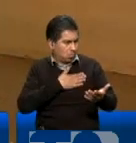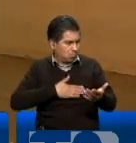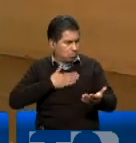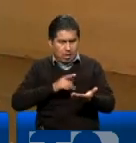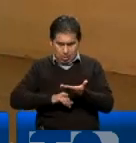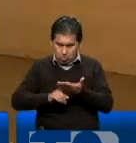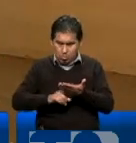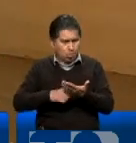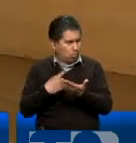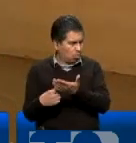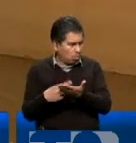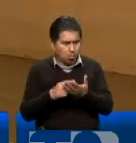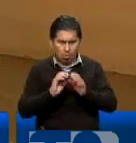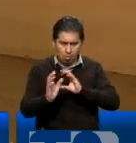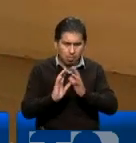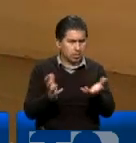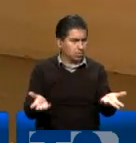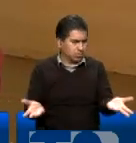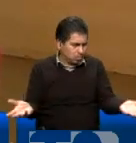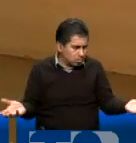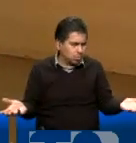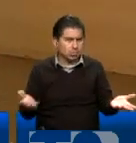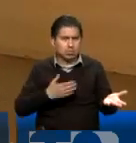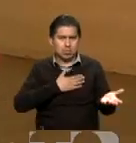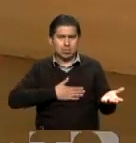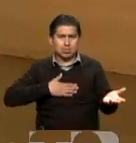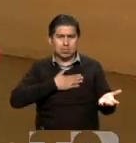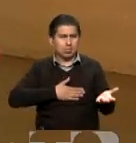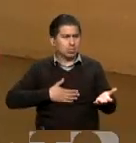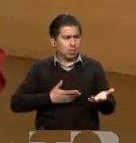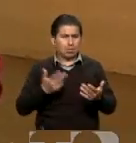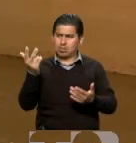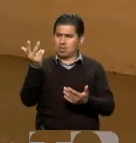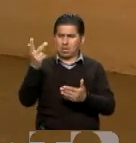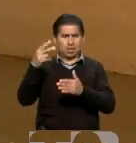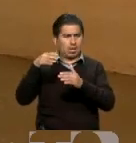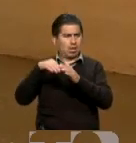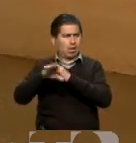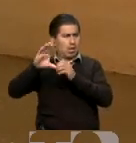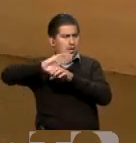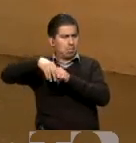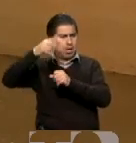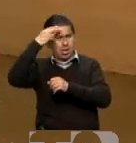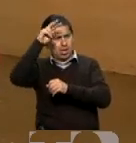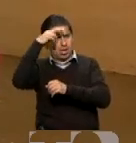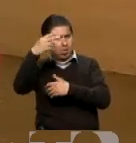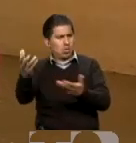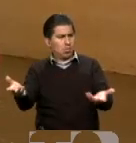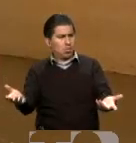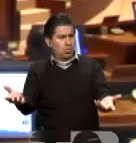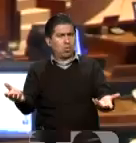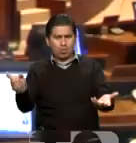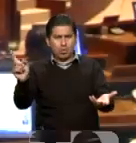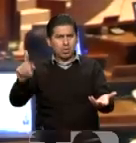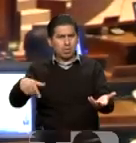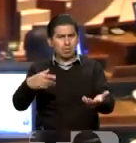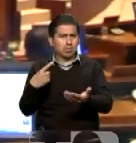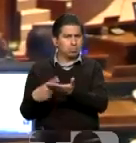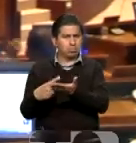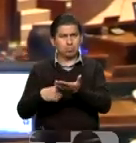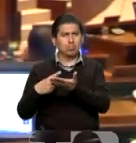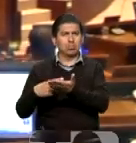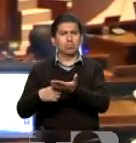que debe ser por medio de la comisión que el Pleno creó este miércoles para analizar lo sucedido en las manifestaciones.